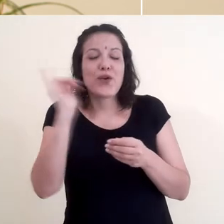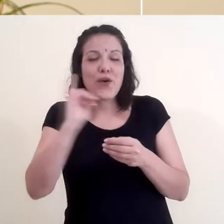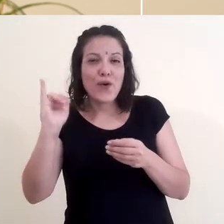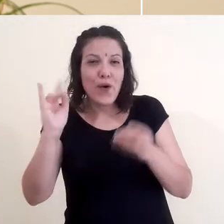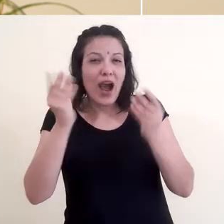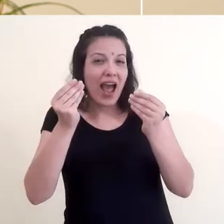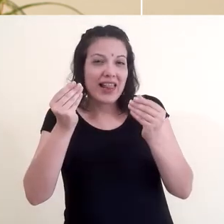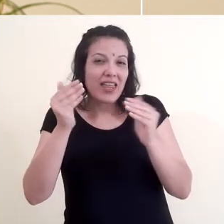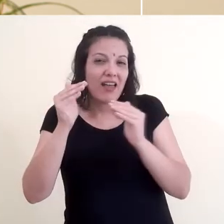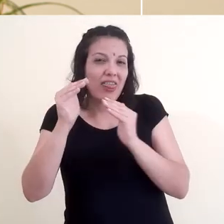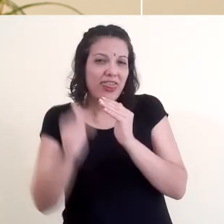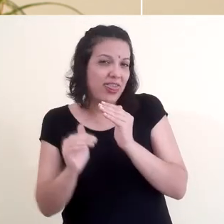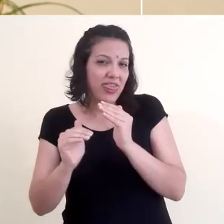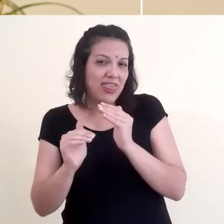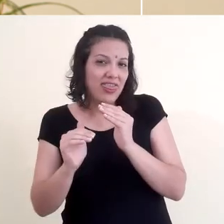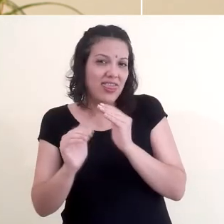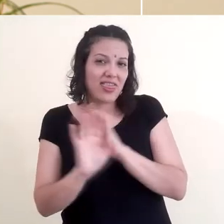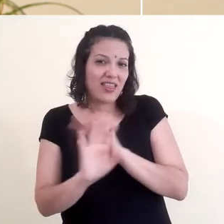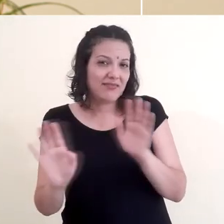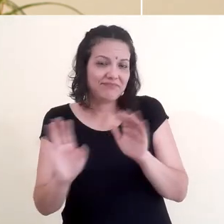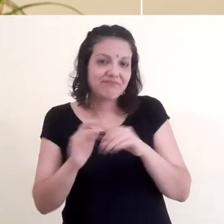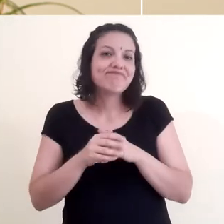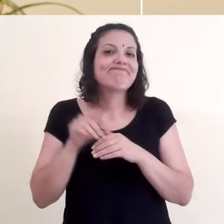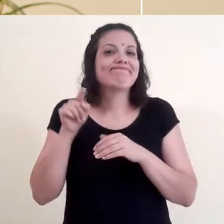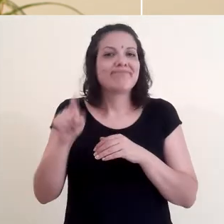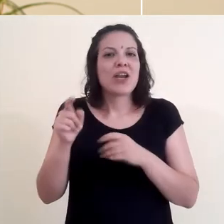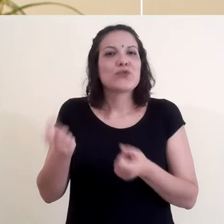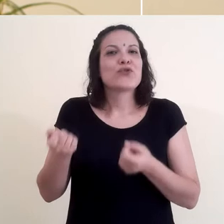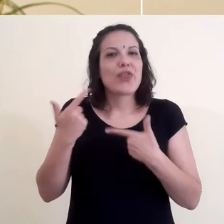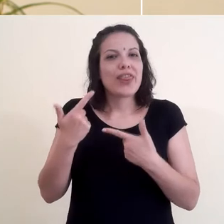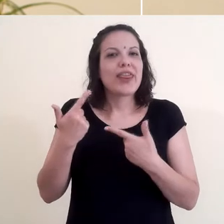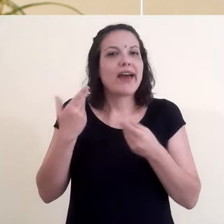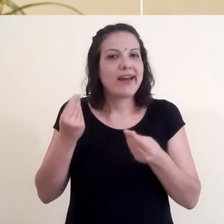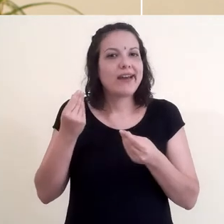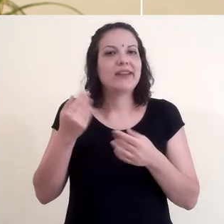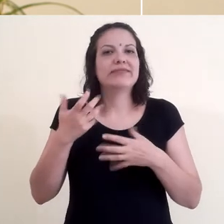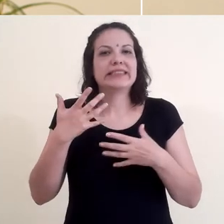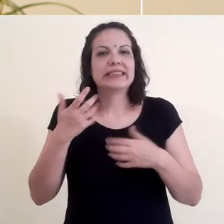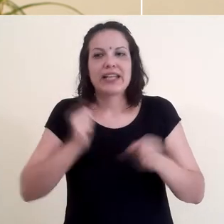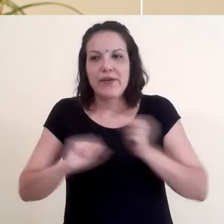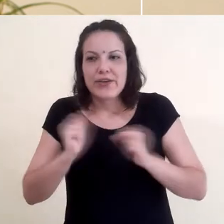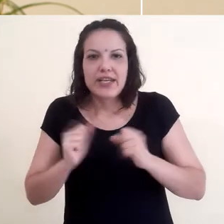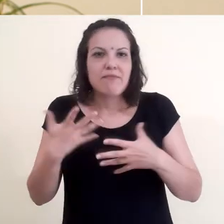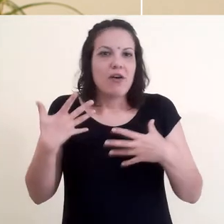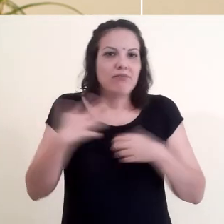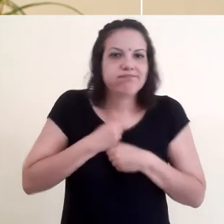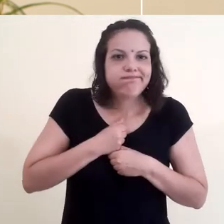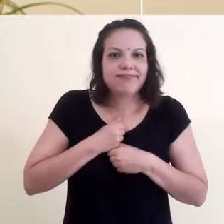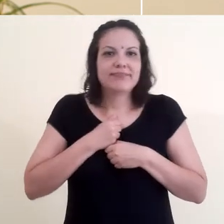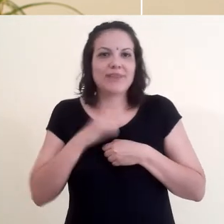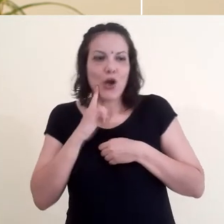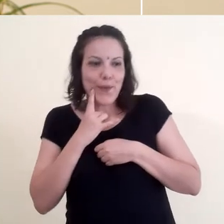no fue la misma. Y esto también reagudiza en ciertos malestares, nerviosismos, incomodidades por